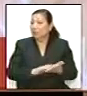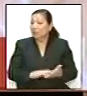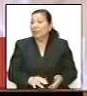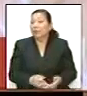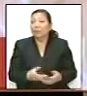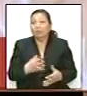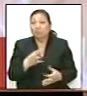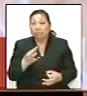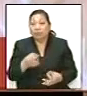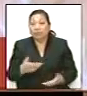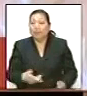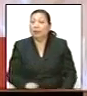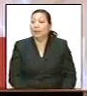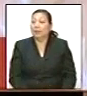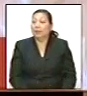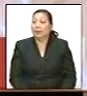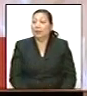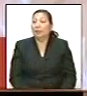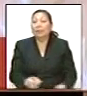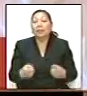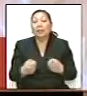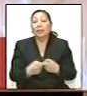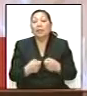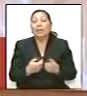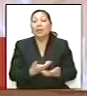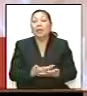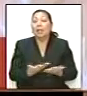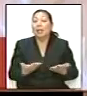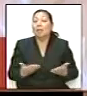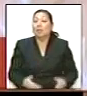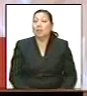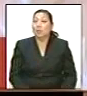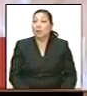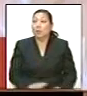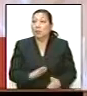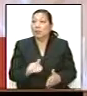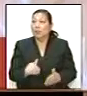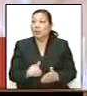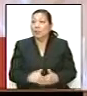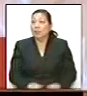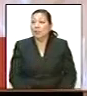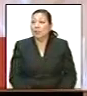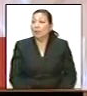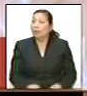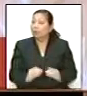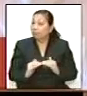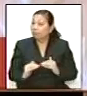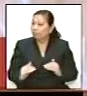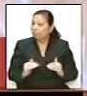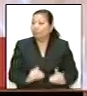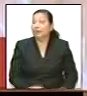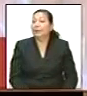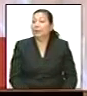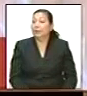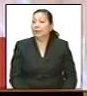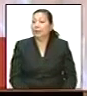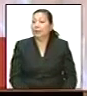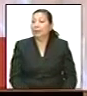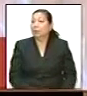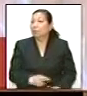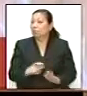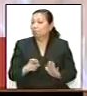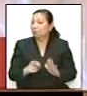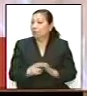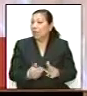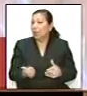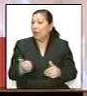inteligencia artificial el internet de las cosas e involucrar a todo ello en el segmento de proyección